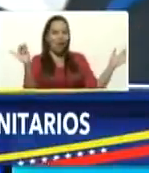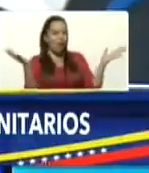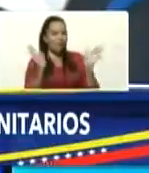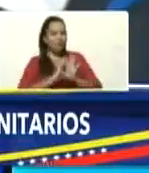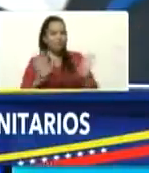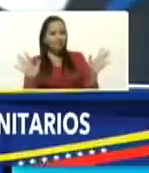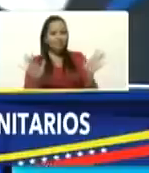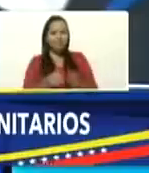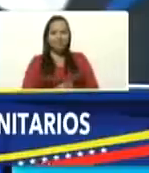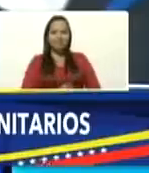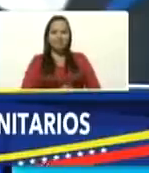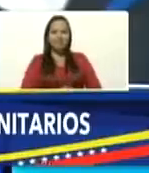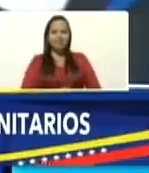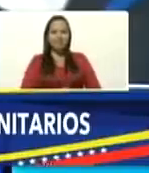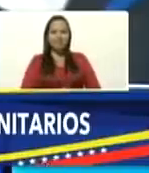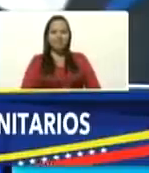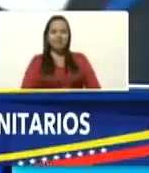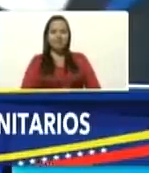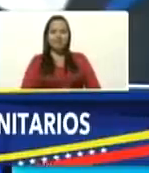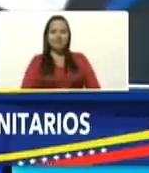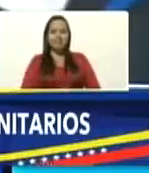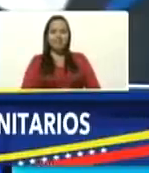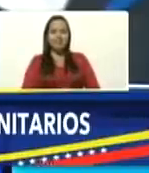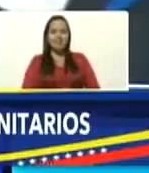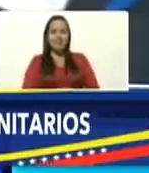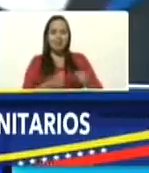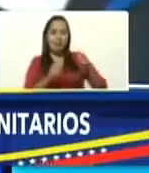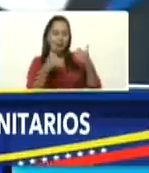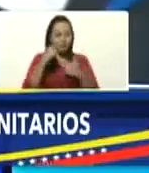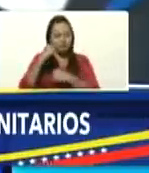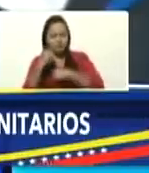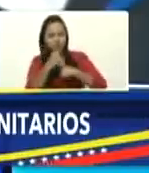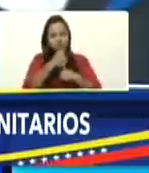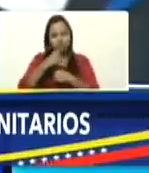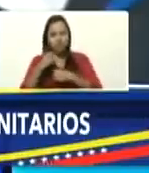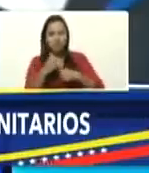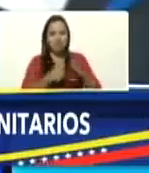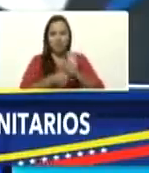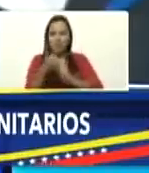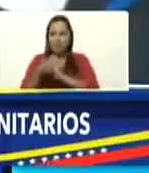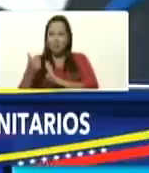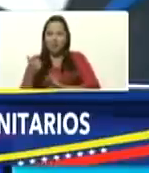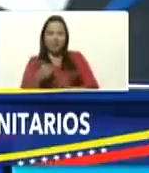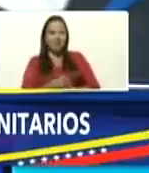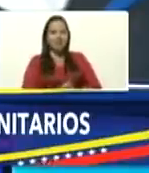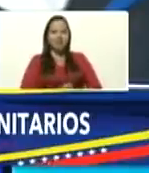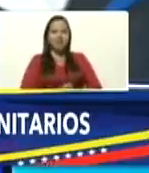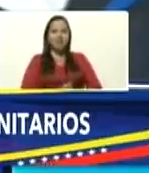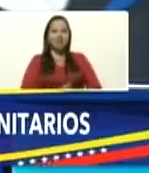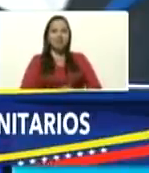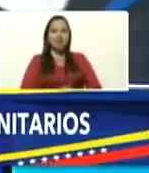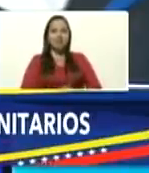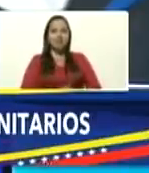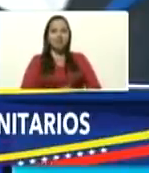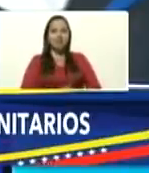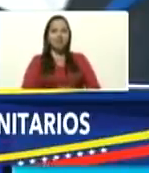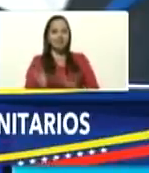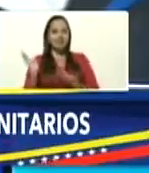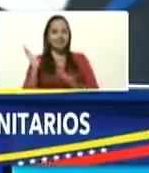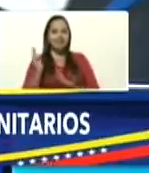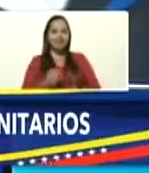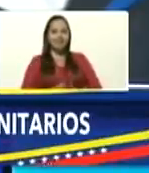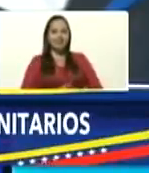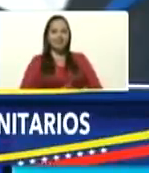10:00. Tacaraca, taca, taca, tacaraca, taca, taca, tacaraca, taca,